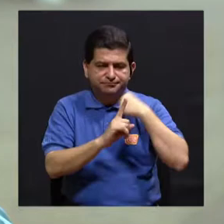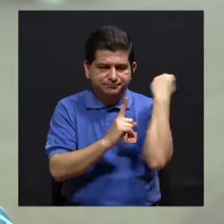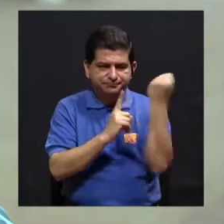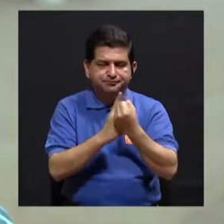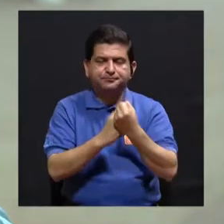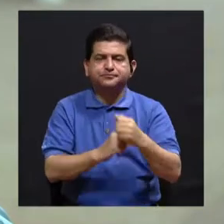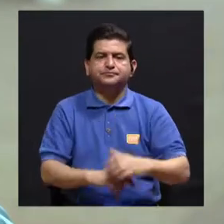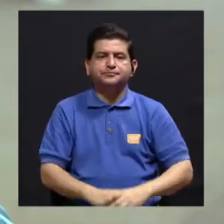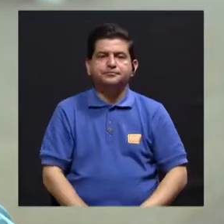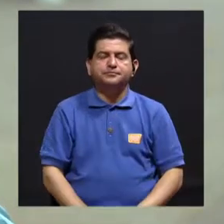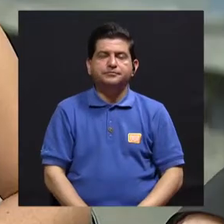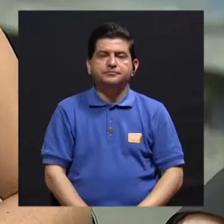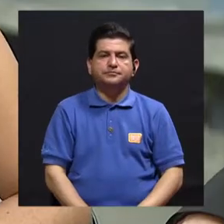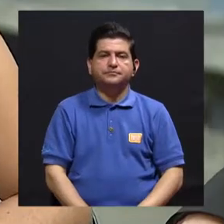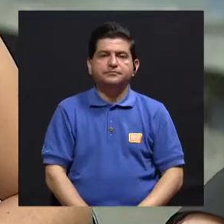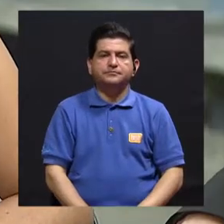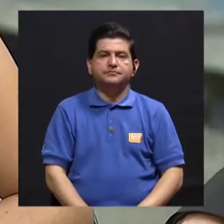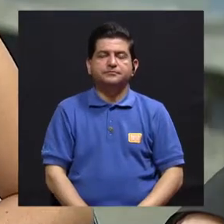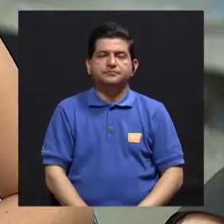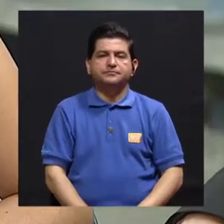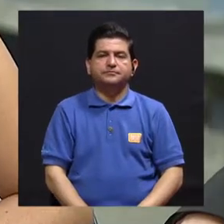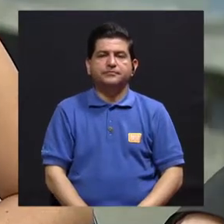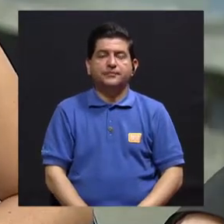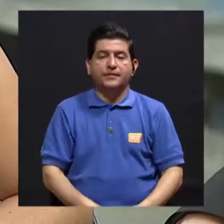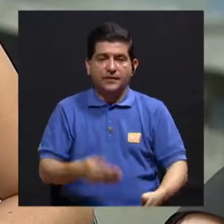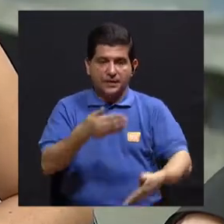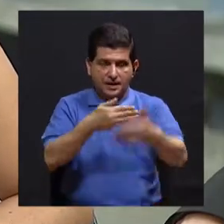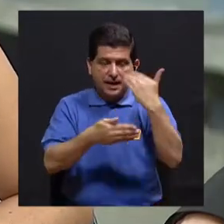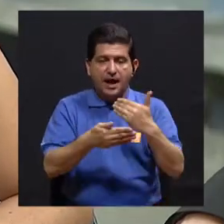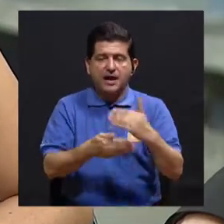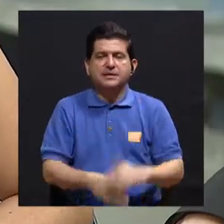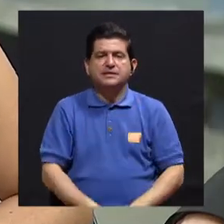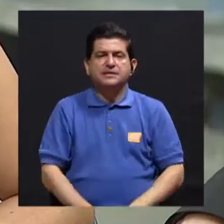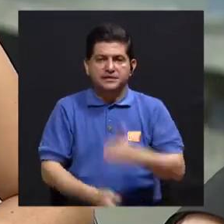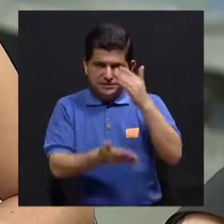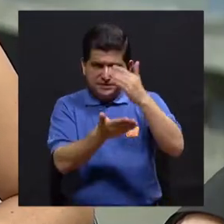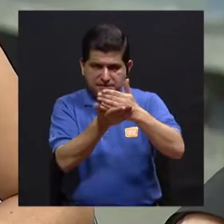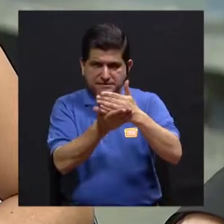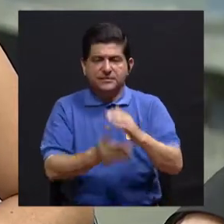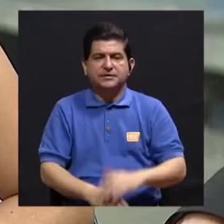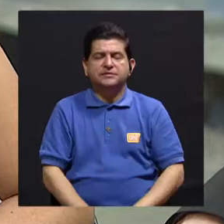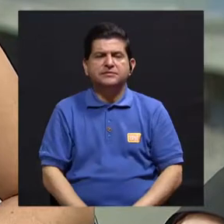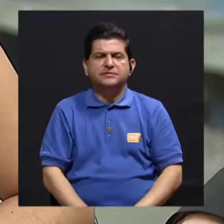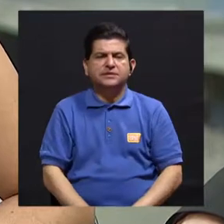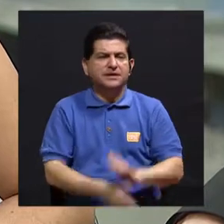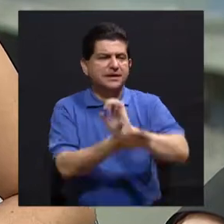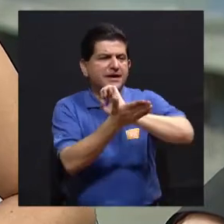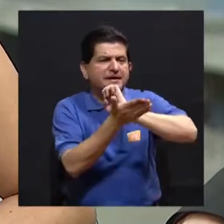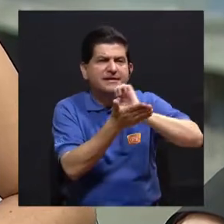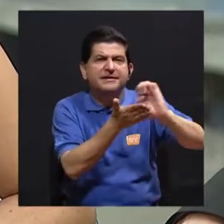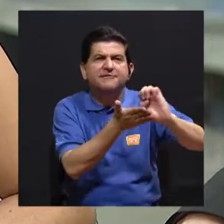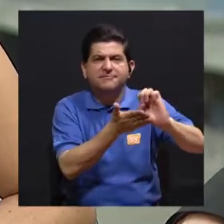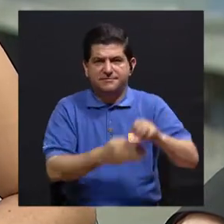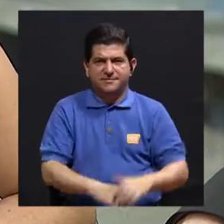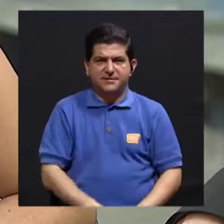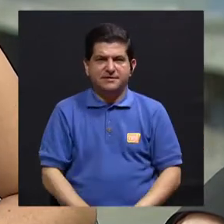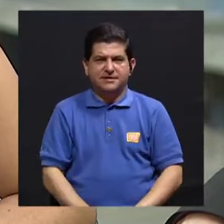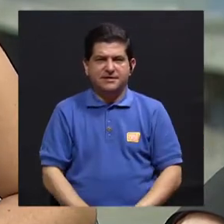¿verdad? Y ya antes de irnos al bloque, ¿cómo prevenir